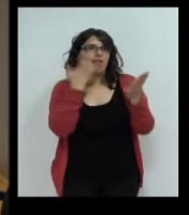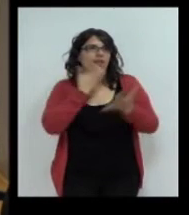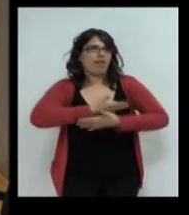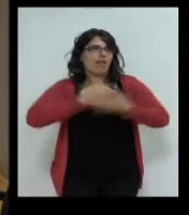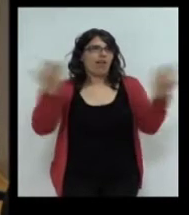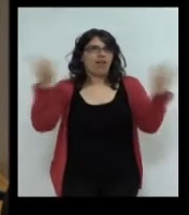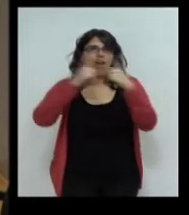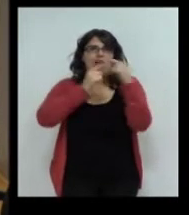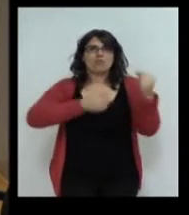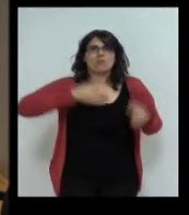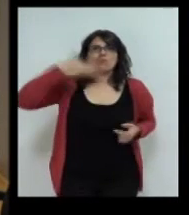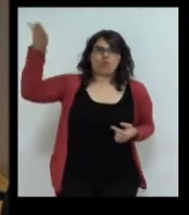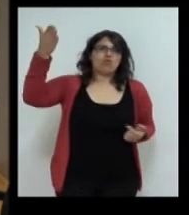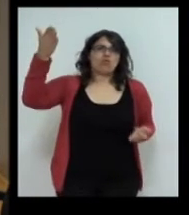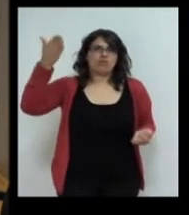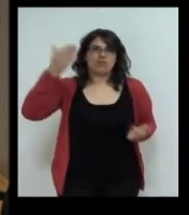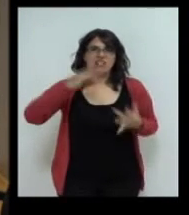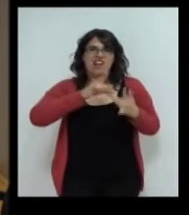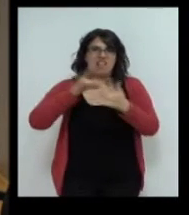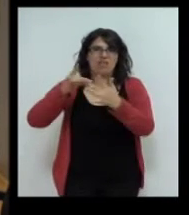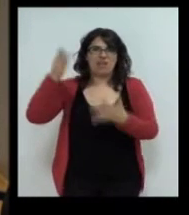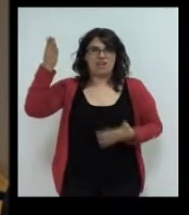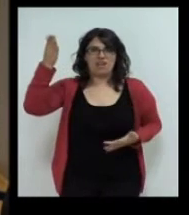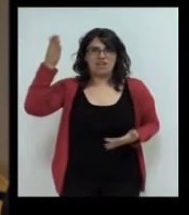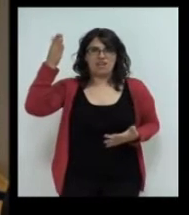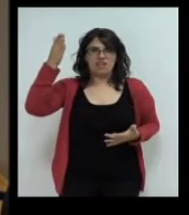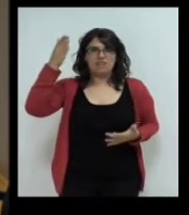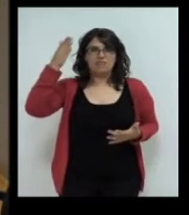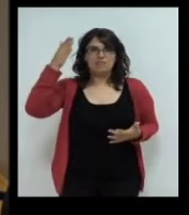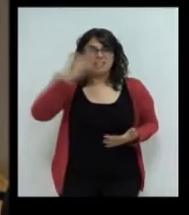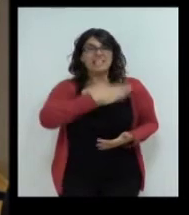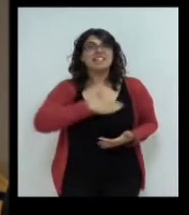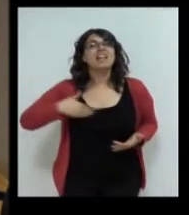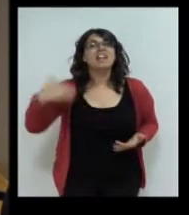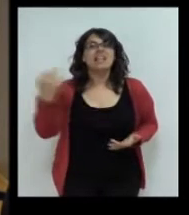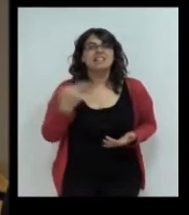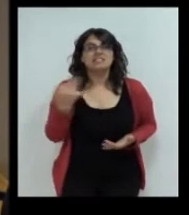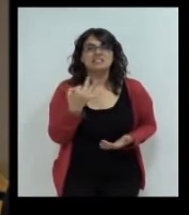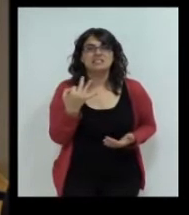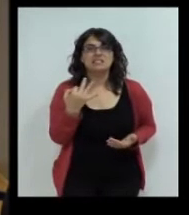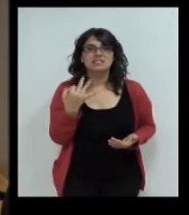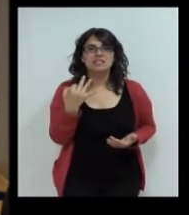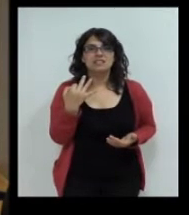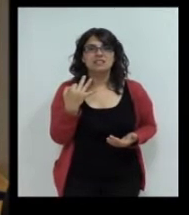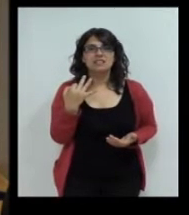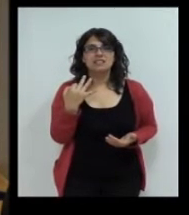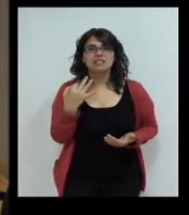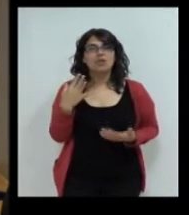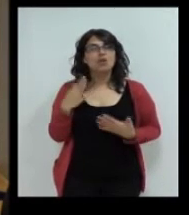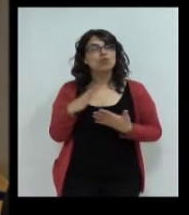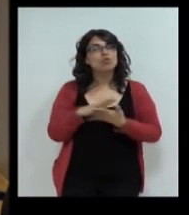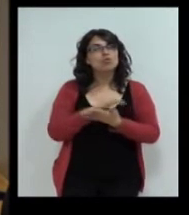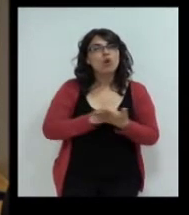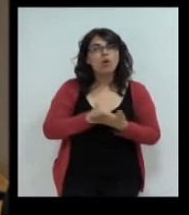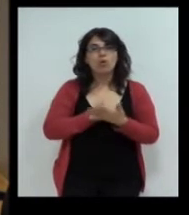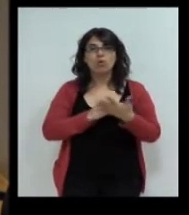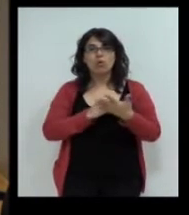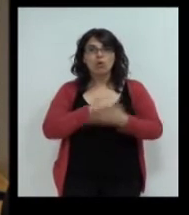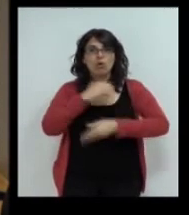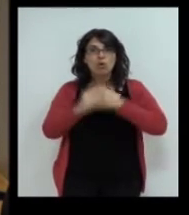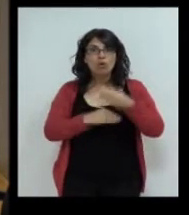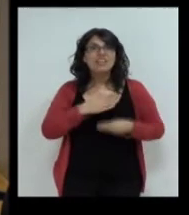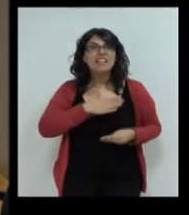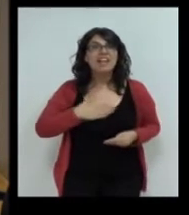que es líder en el mercado, que es una y se llama Samsung, que lo que quiere es que todo lo que se mueva en ese ámbito pase por